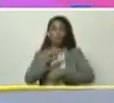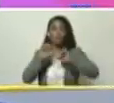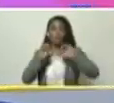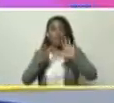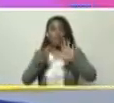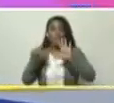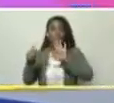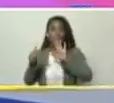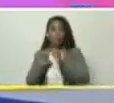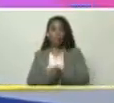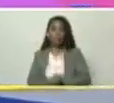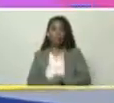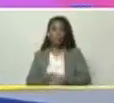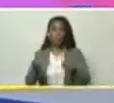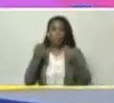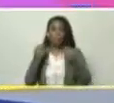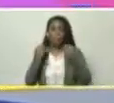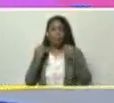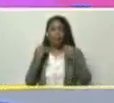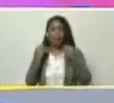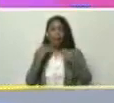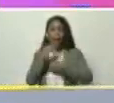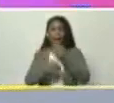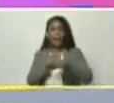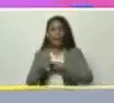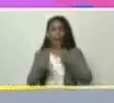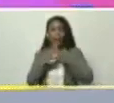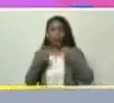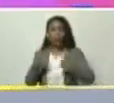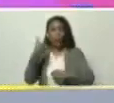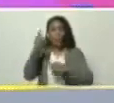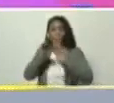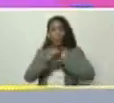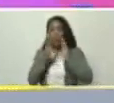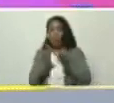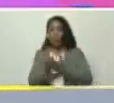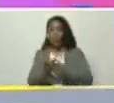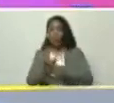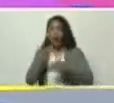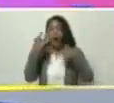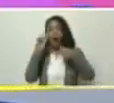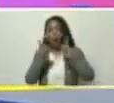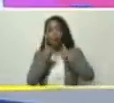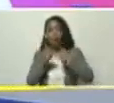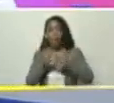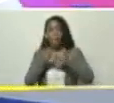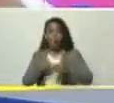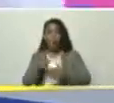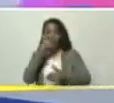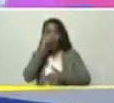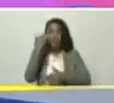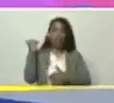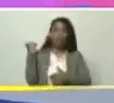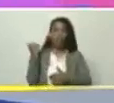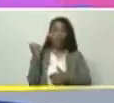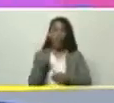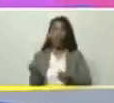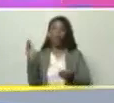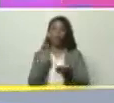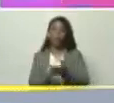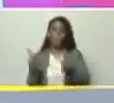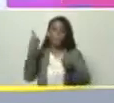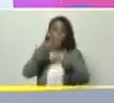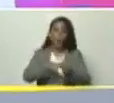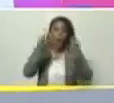333.476, presidente, para considerar a todo el mundo, incluso los rezagados del año pasado que se reinscribieron en